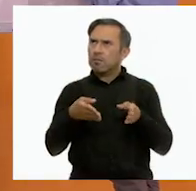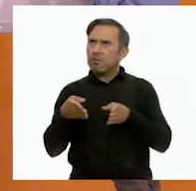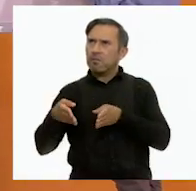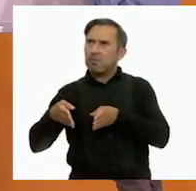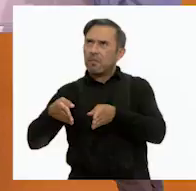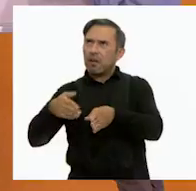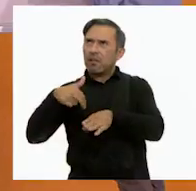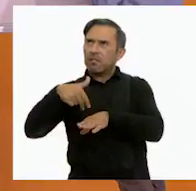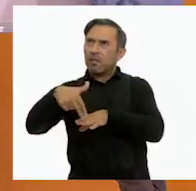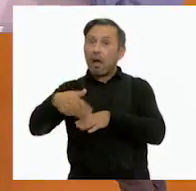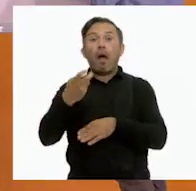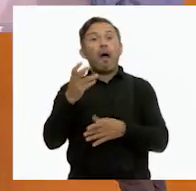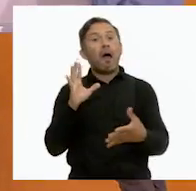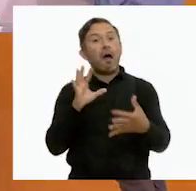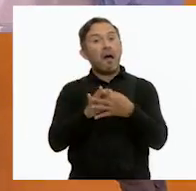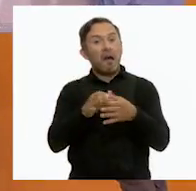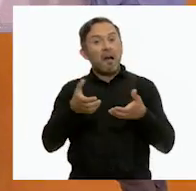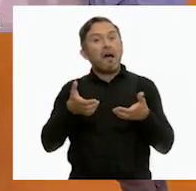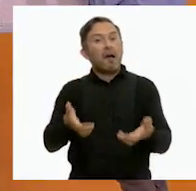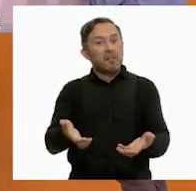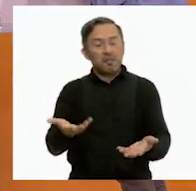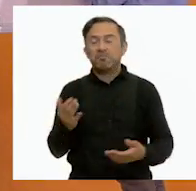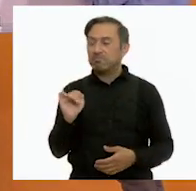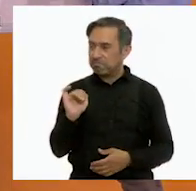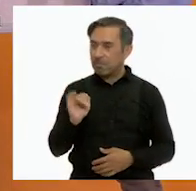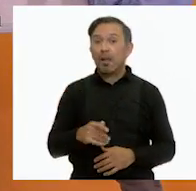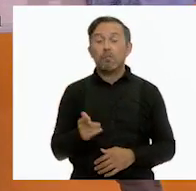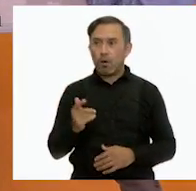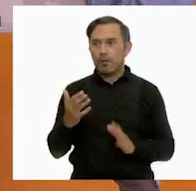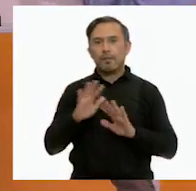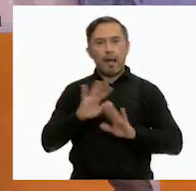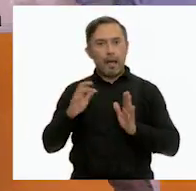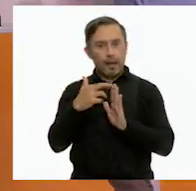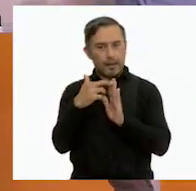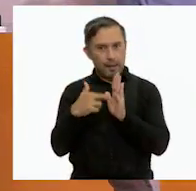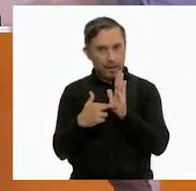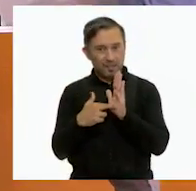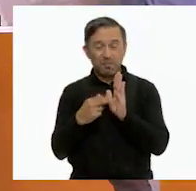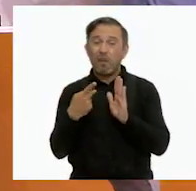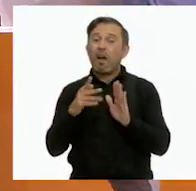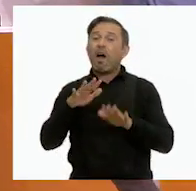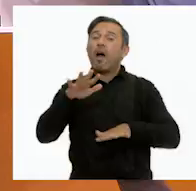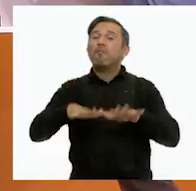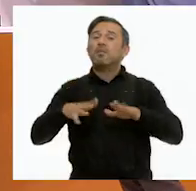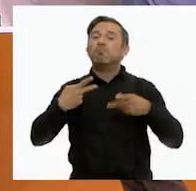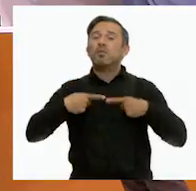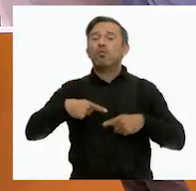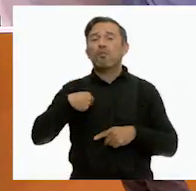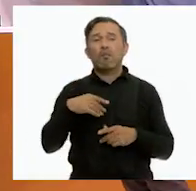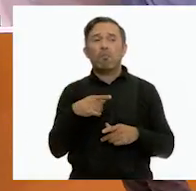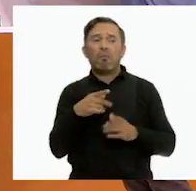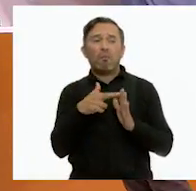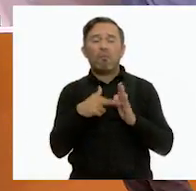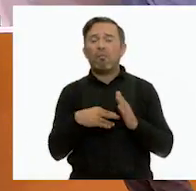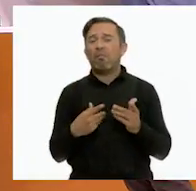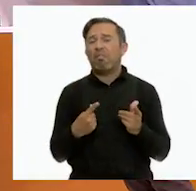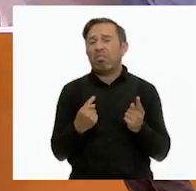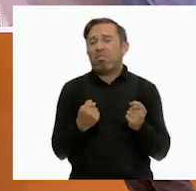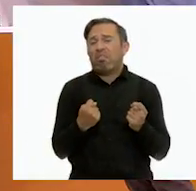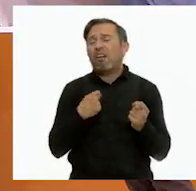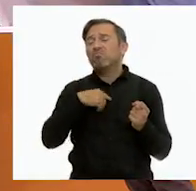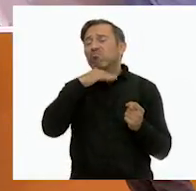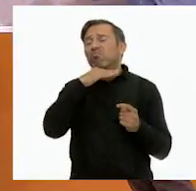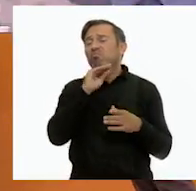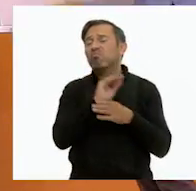Ya tenemos nuestras reglas. Pero hay a veces que personas no respetan estas reglas y pueden llegar a lastimar a